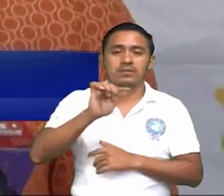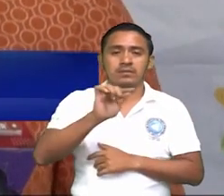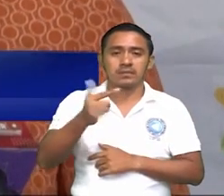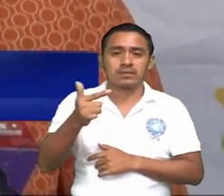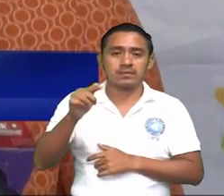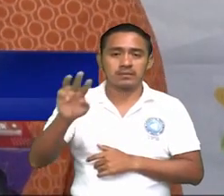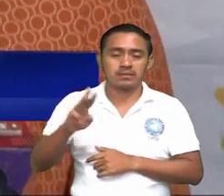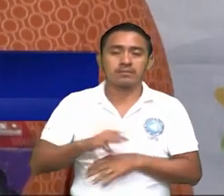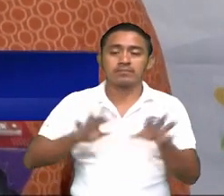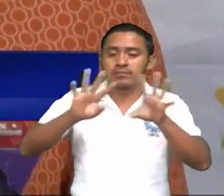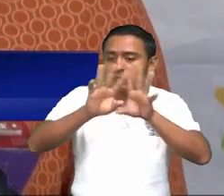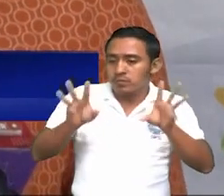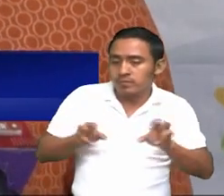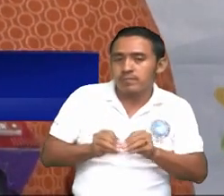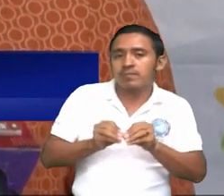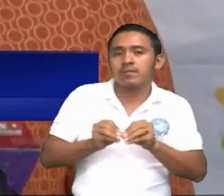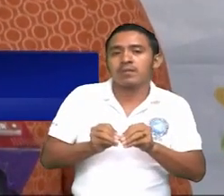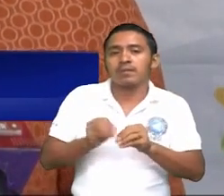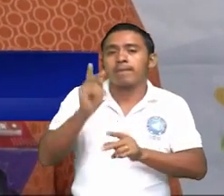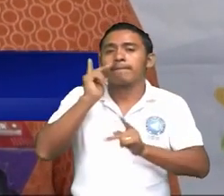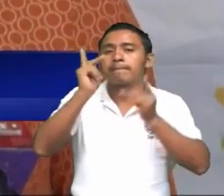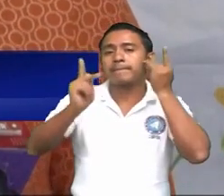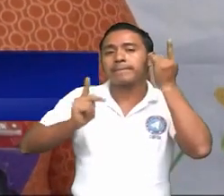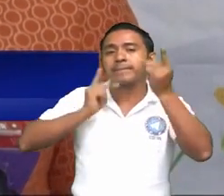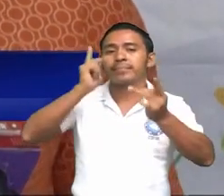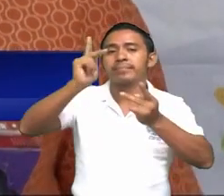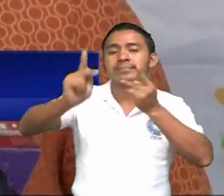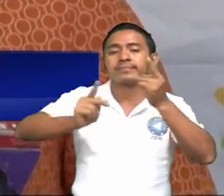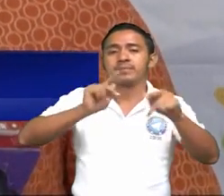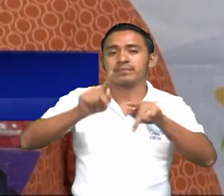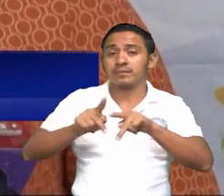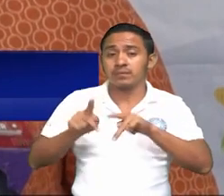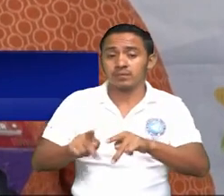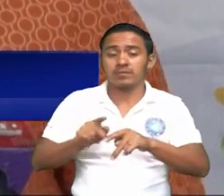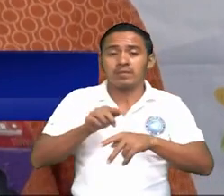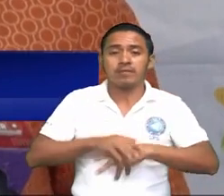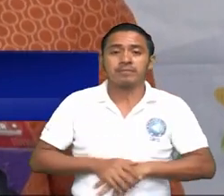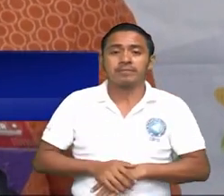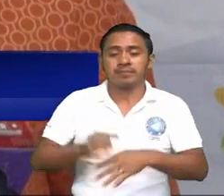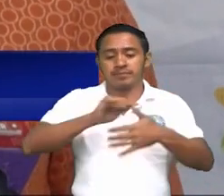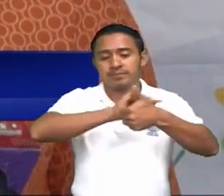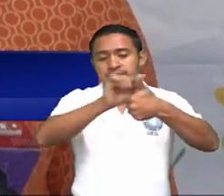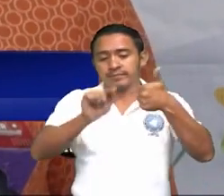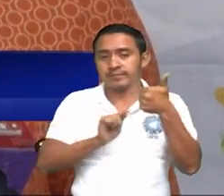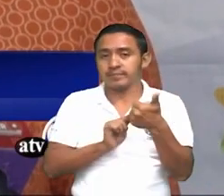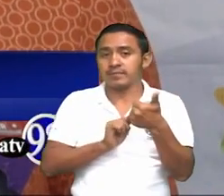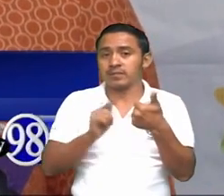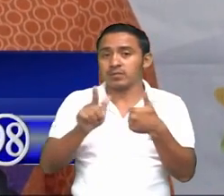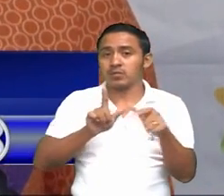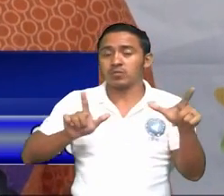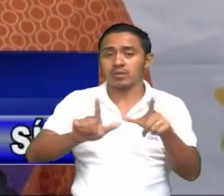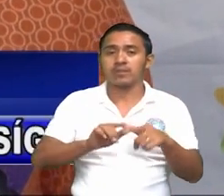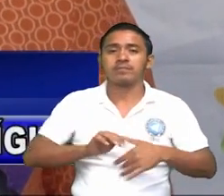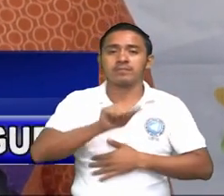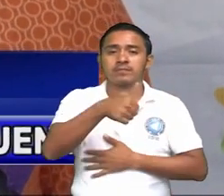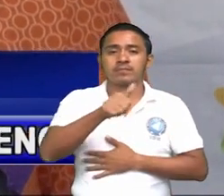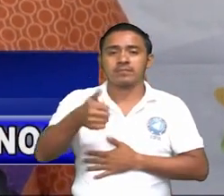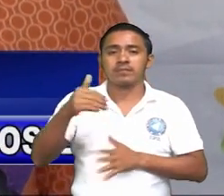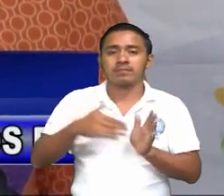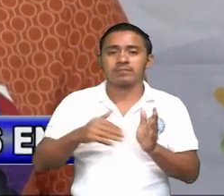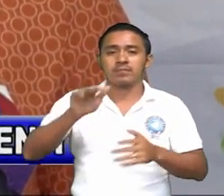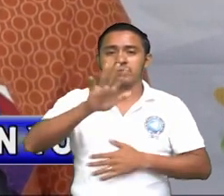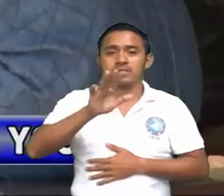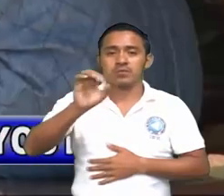un total de visitación de en estos seis centros turísticos de